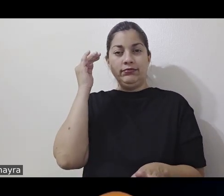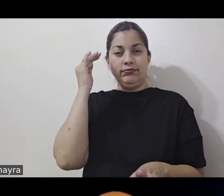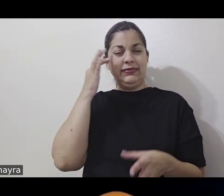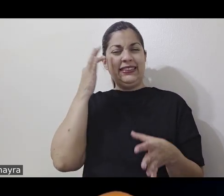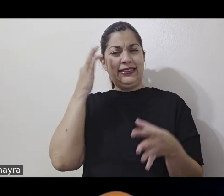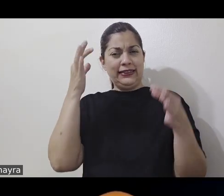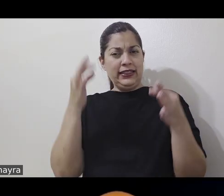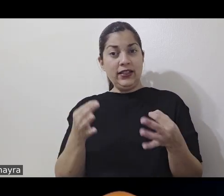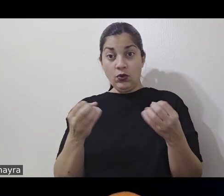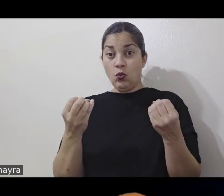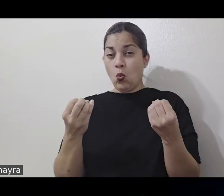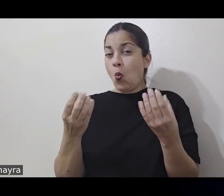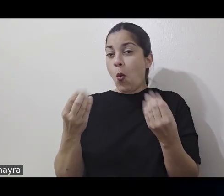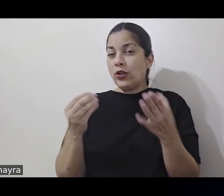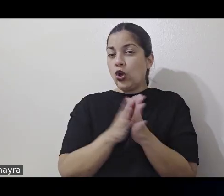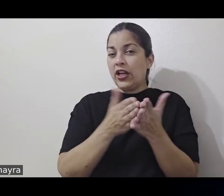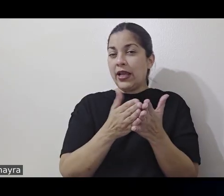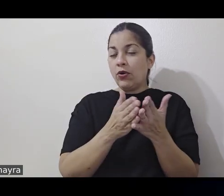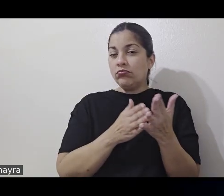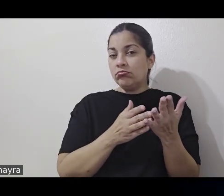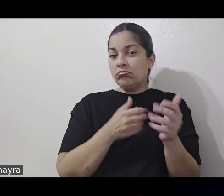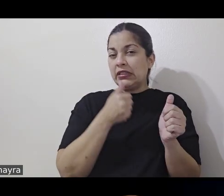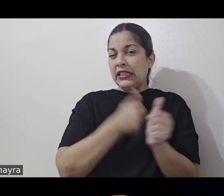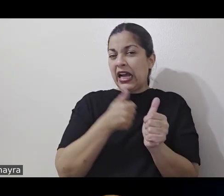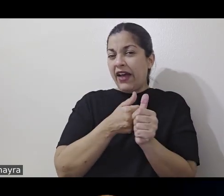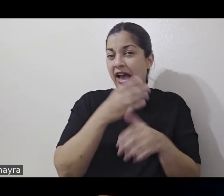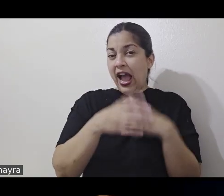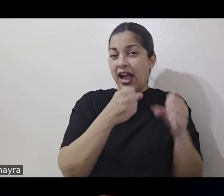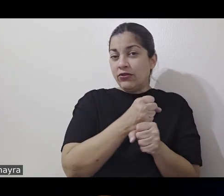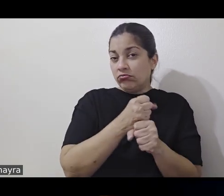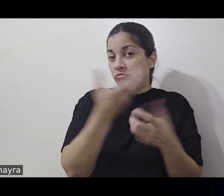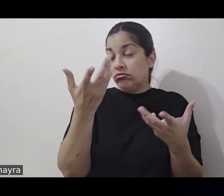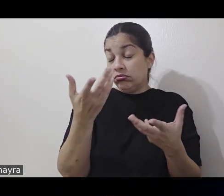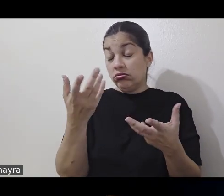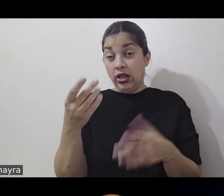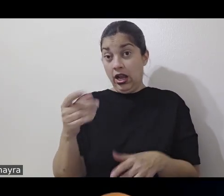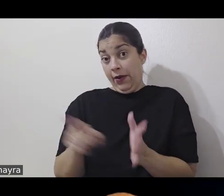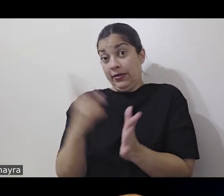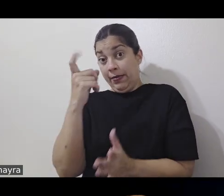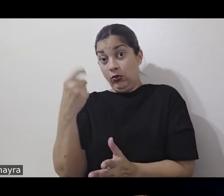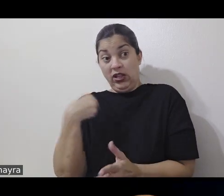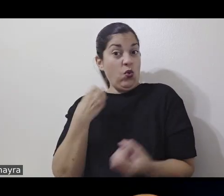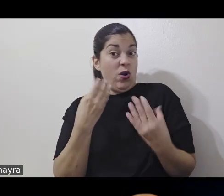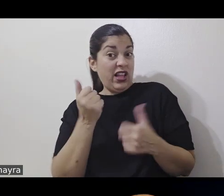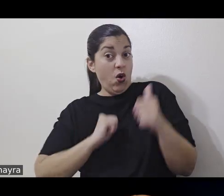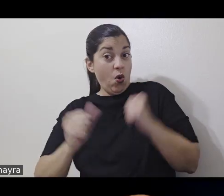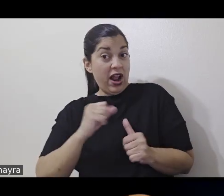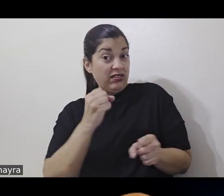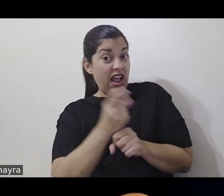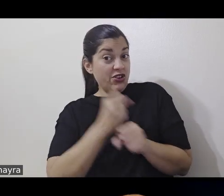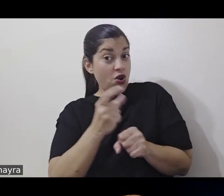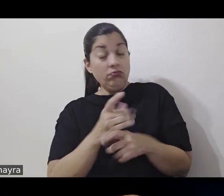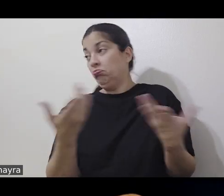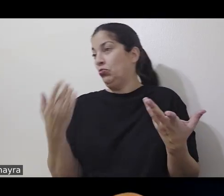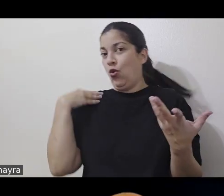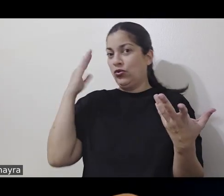a mí, ¿y tú haces más o menos como 2 obras por año? Ajá. Bueno, que sí. Yo a veces sí, a veces no. No sé, eso como